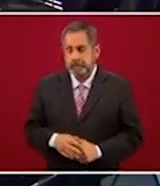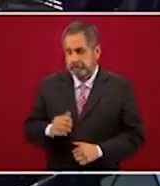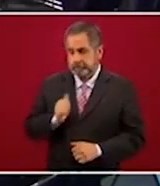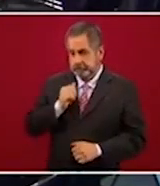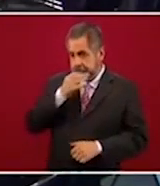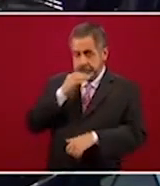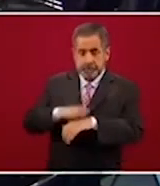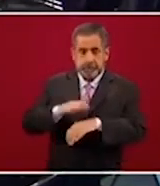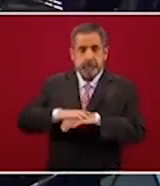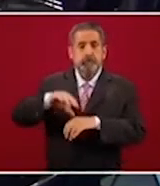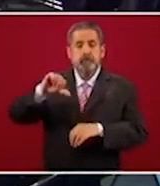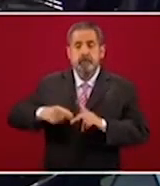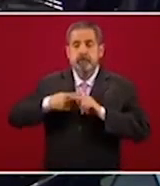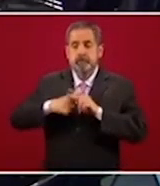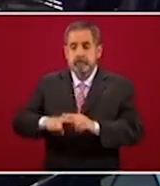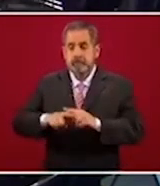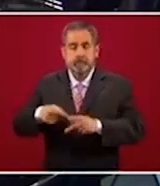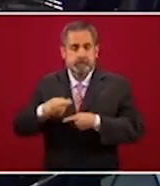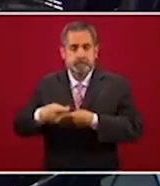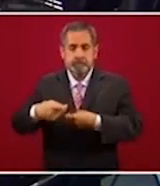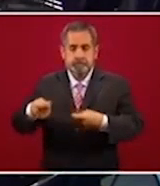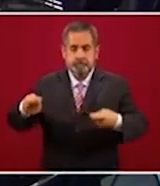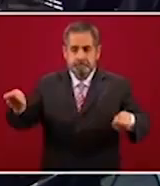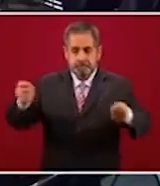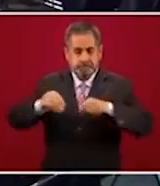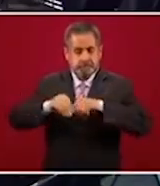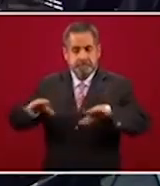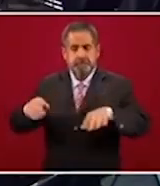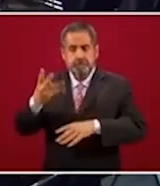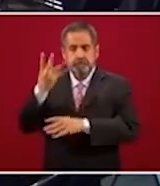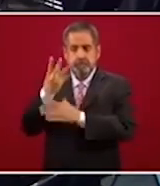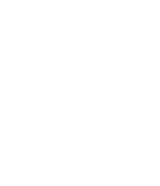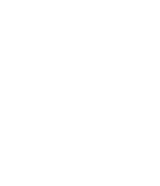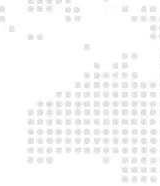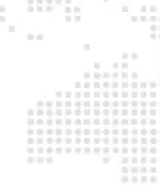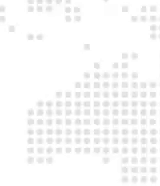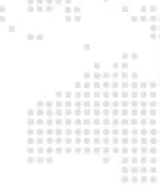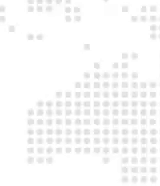para informar que hoy empieza ya la dispersión de esos recursos.